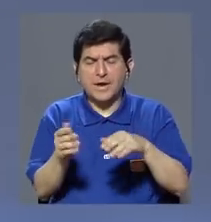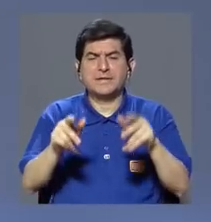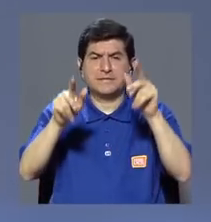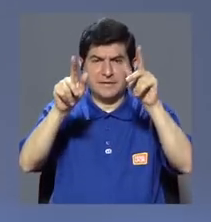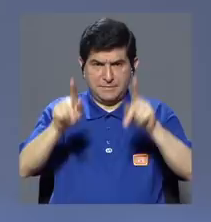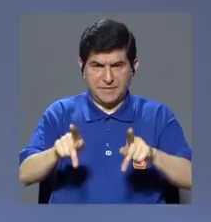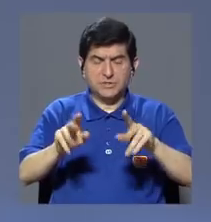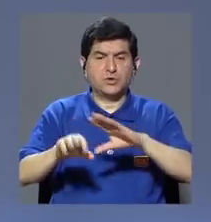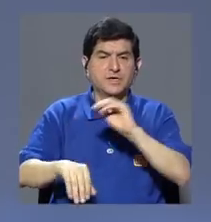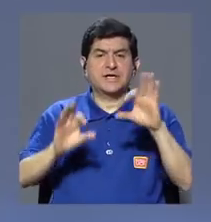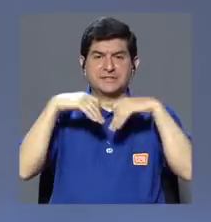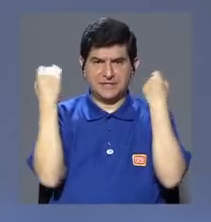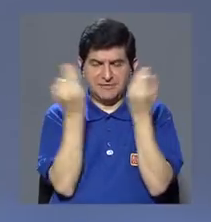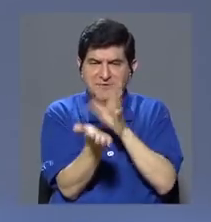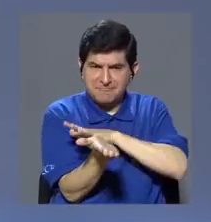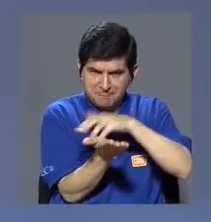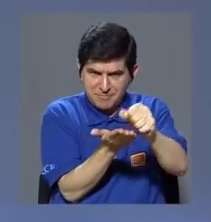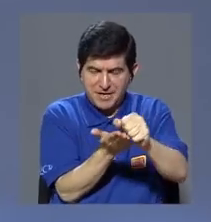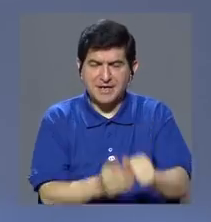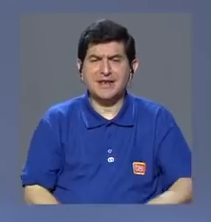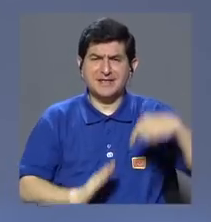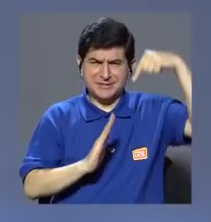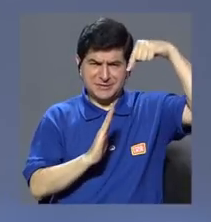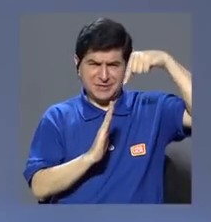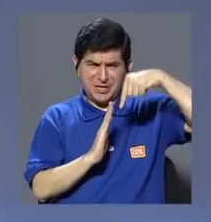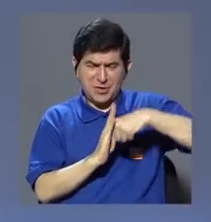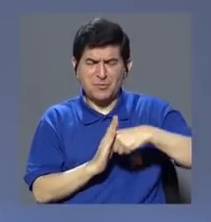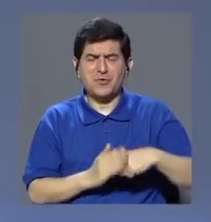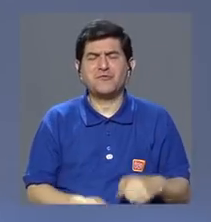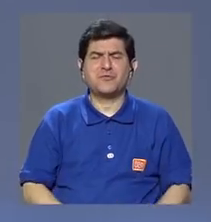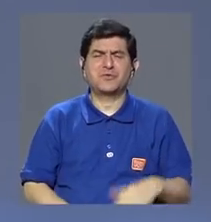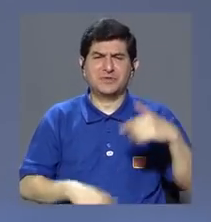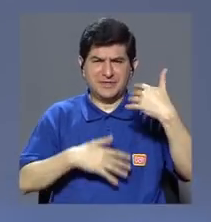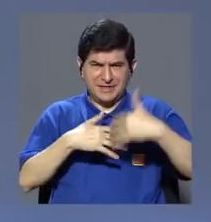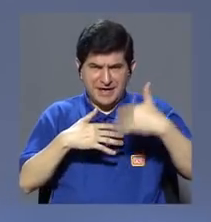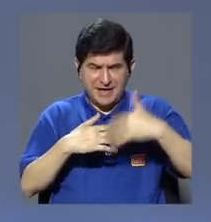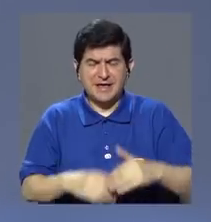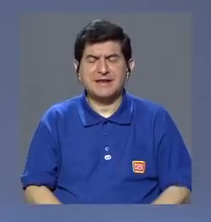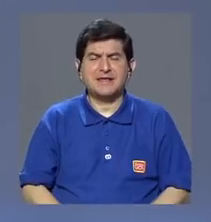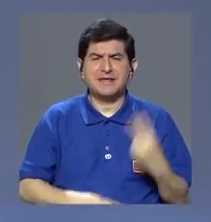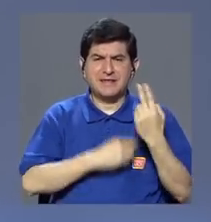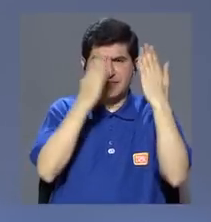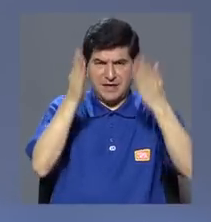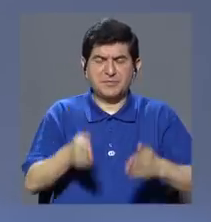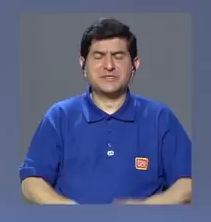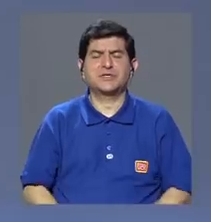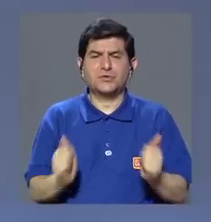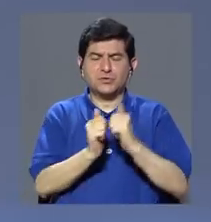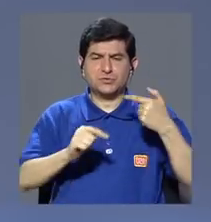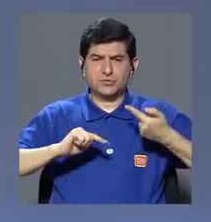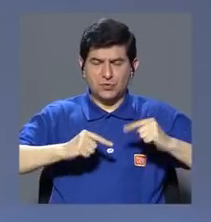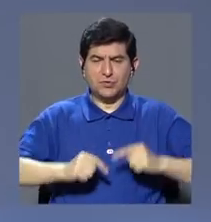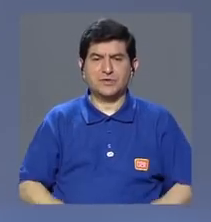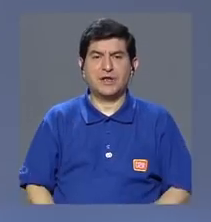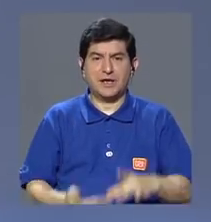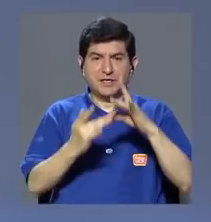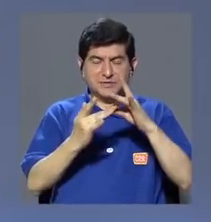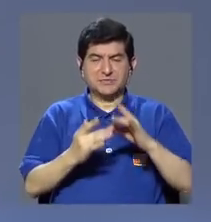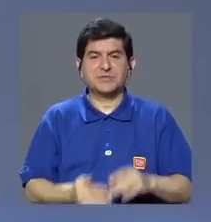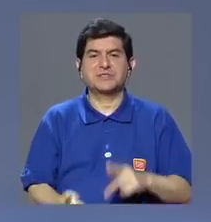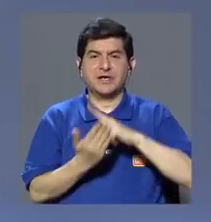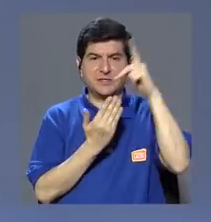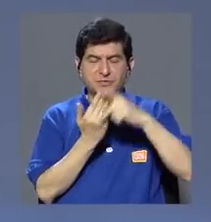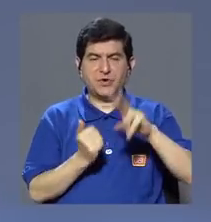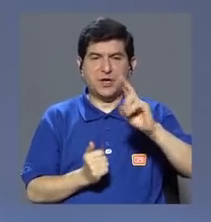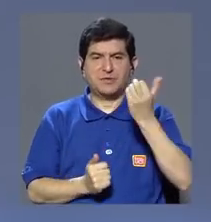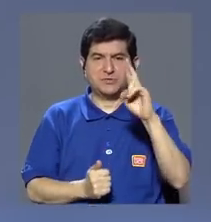profundo y nuestros vecinos dolor les pido por favor que sigan siempre especiales universidad de costa rica